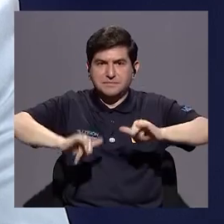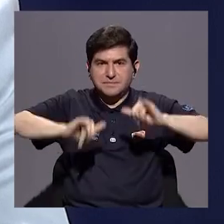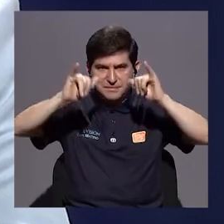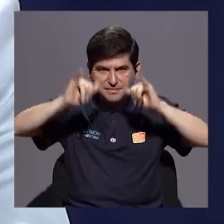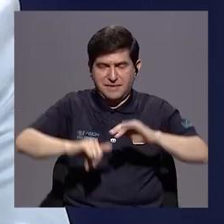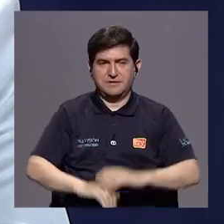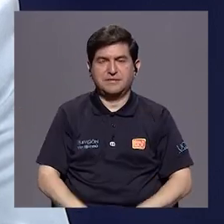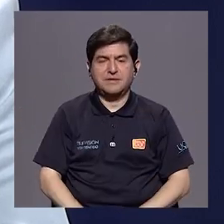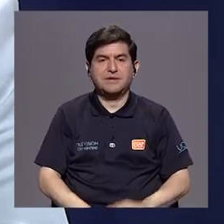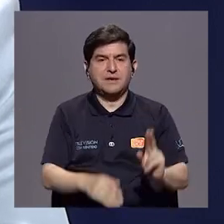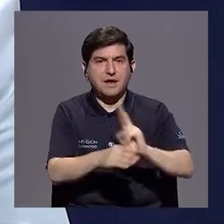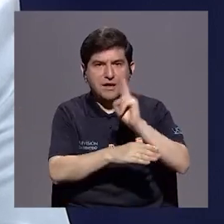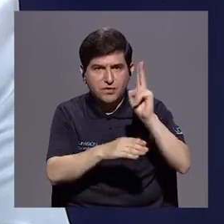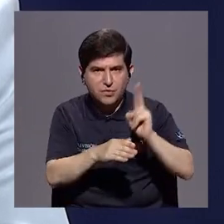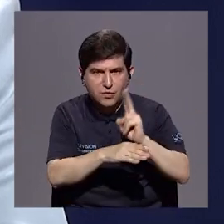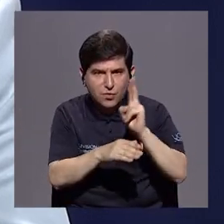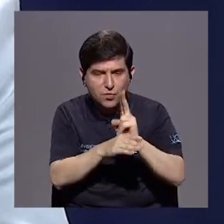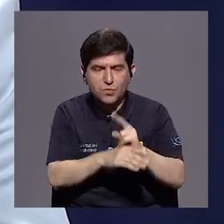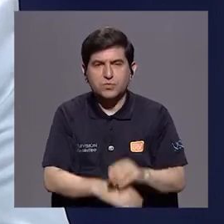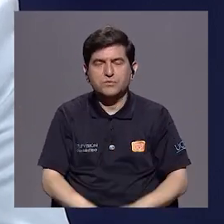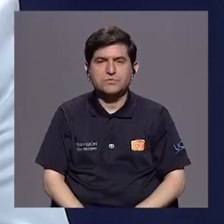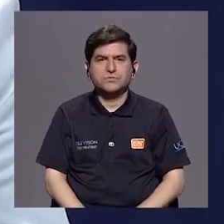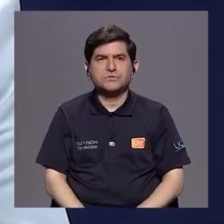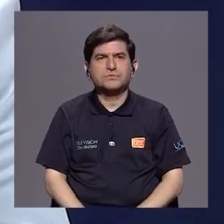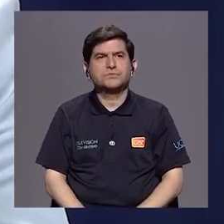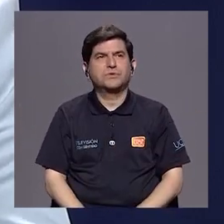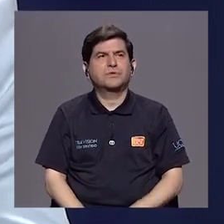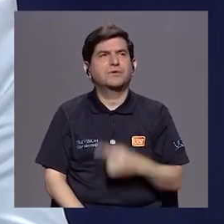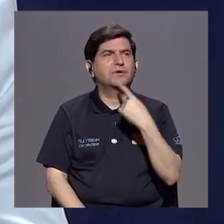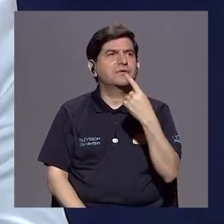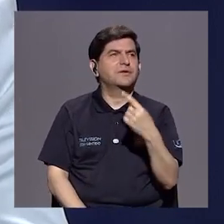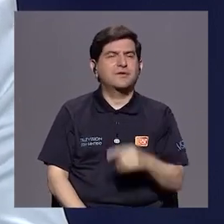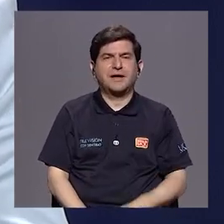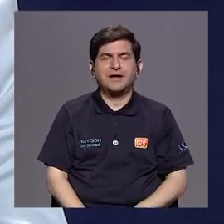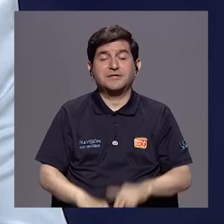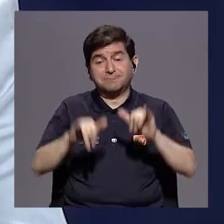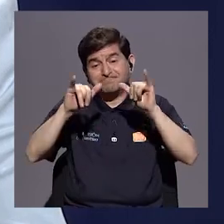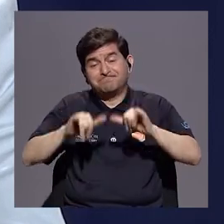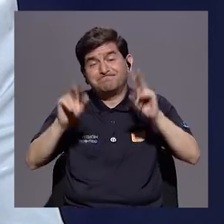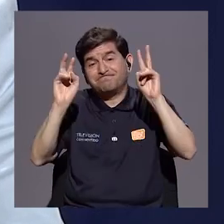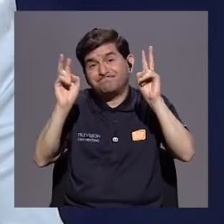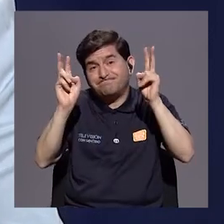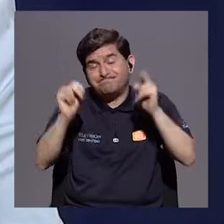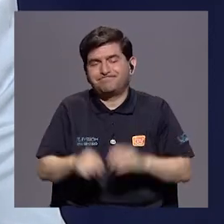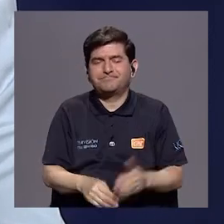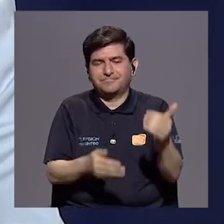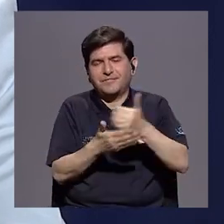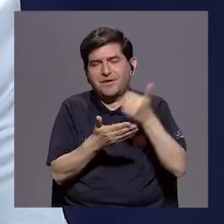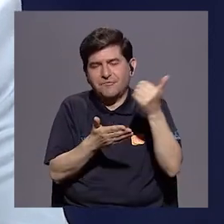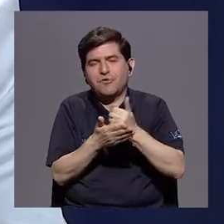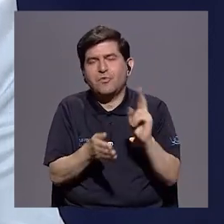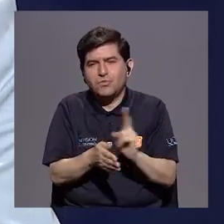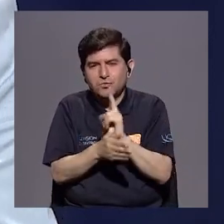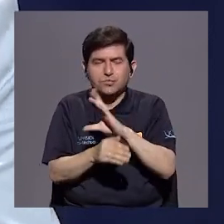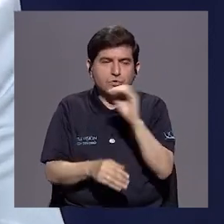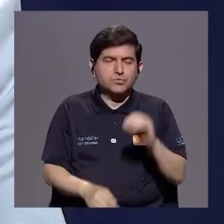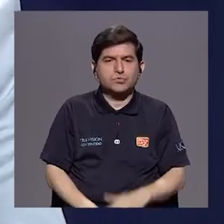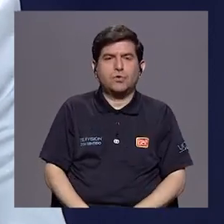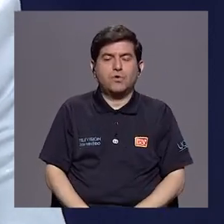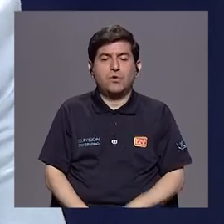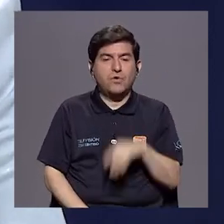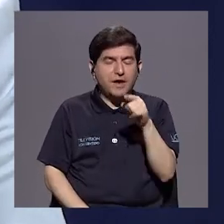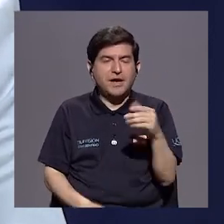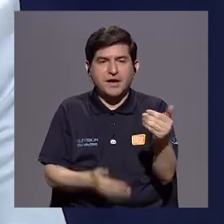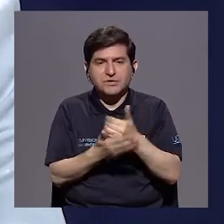el uso pues vamos a hablar de eso sostenible de los recursos o el uso de los